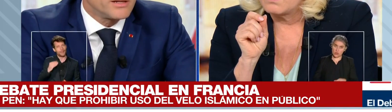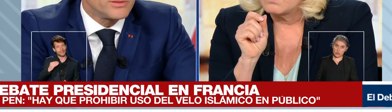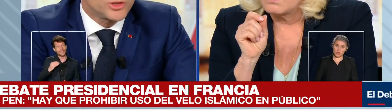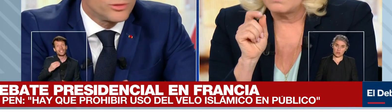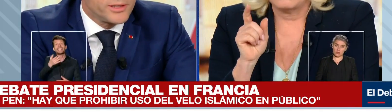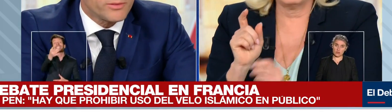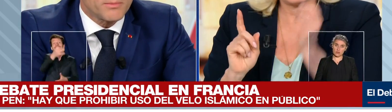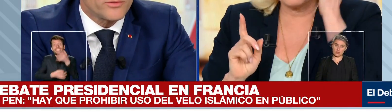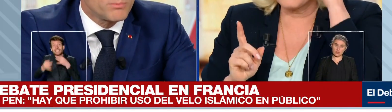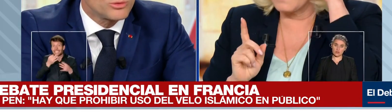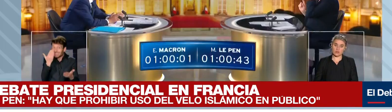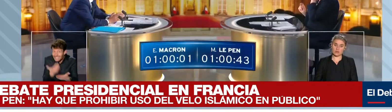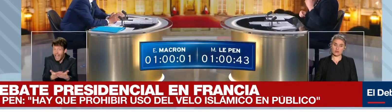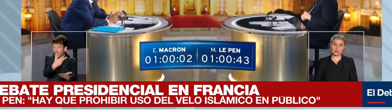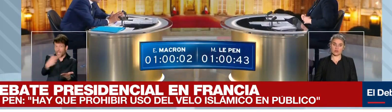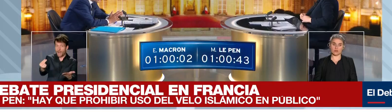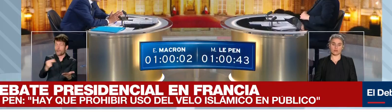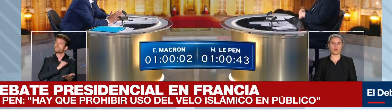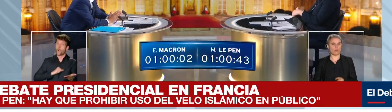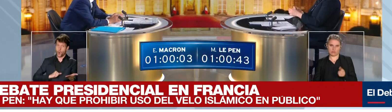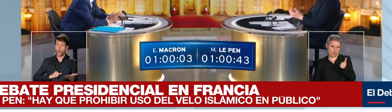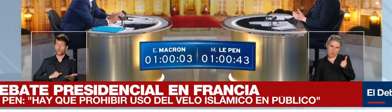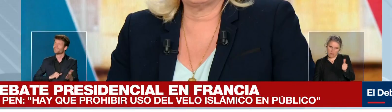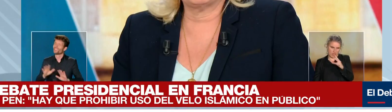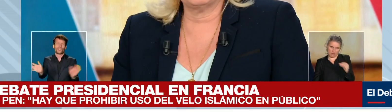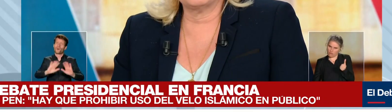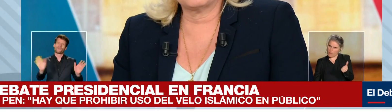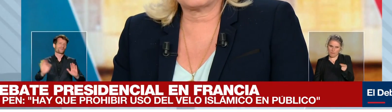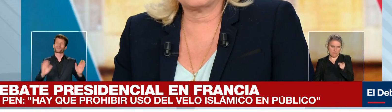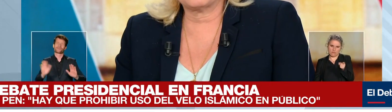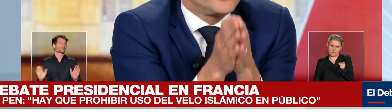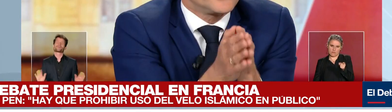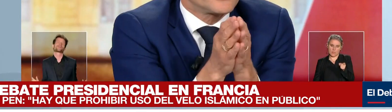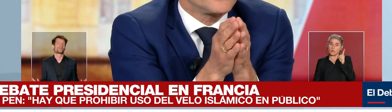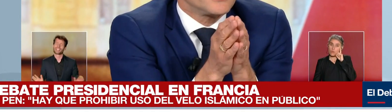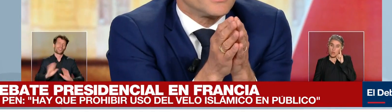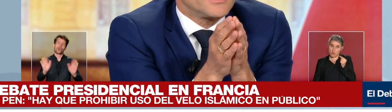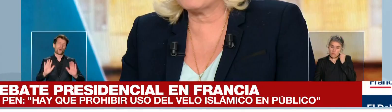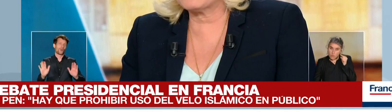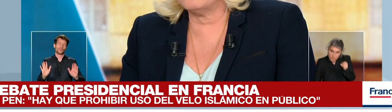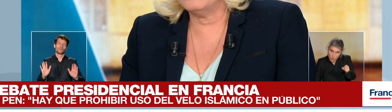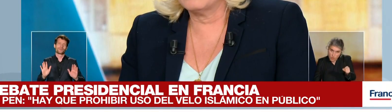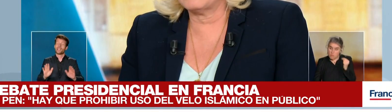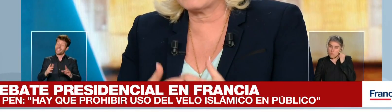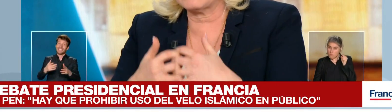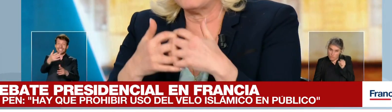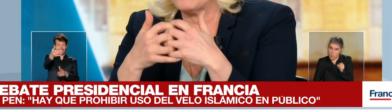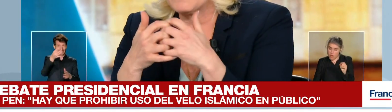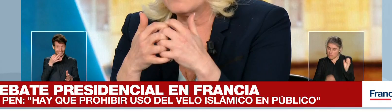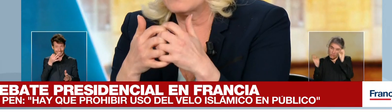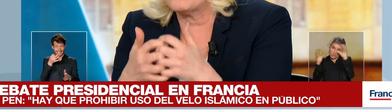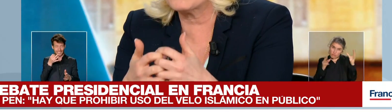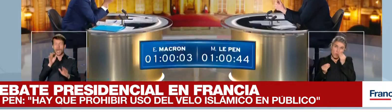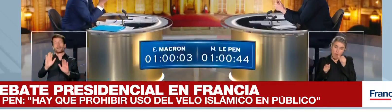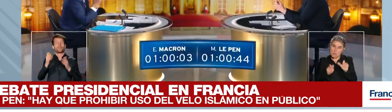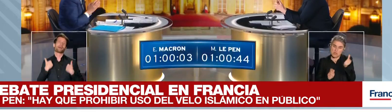está diciendo es muy grave. Se lo digo. No, no, no. Es usted. Prohibir el velo. Usted está diciendo. Usted está